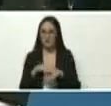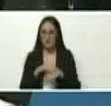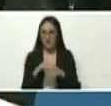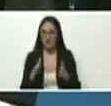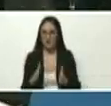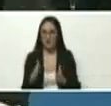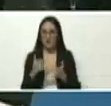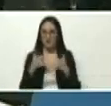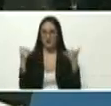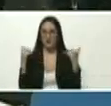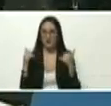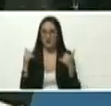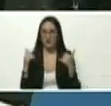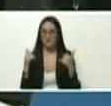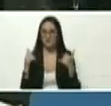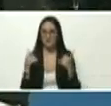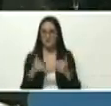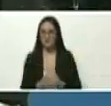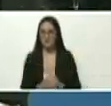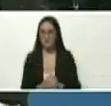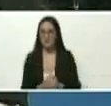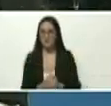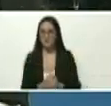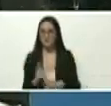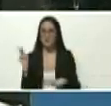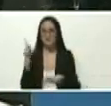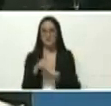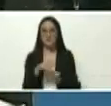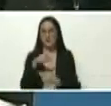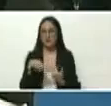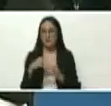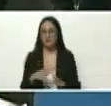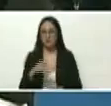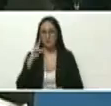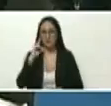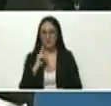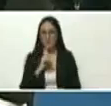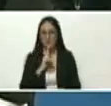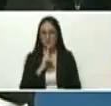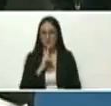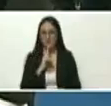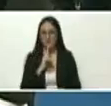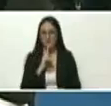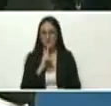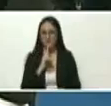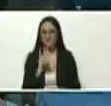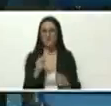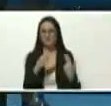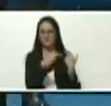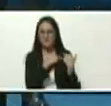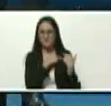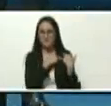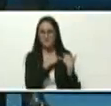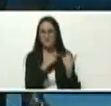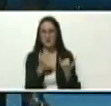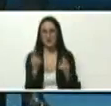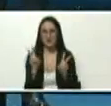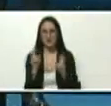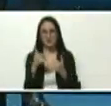de Energía y Minas. Con la llegada de la Revolución Bolivariana, pudo escalar en cargos relacionados al